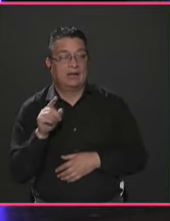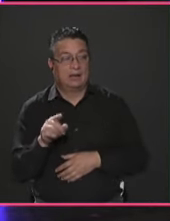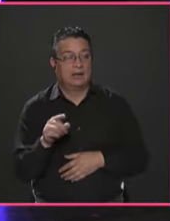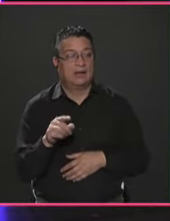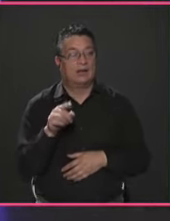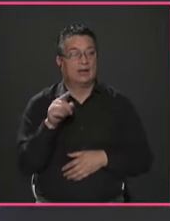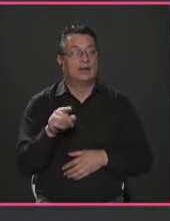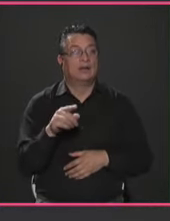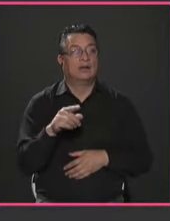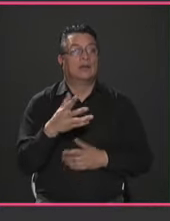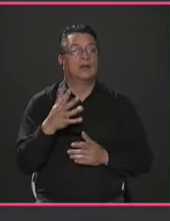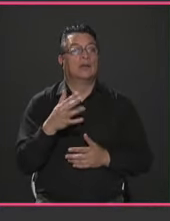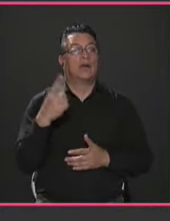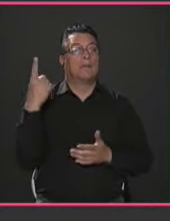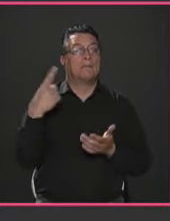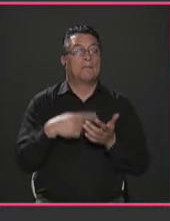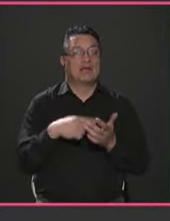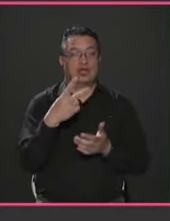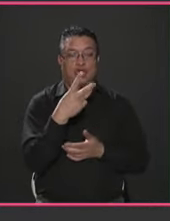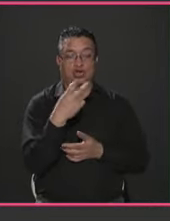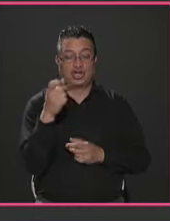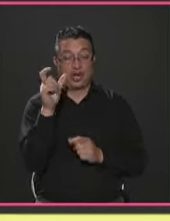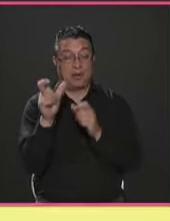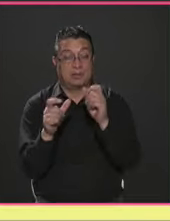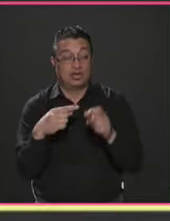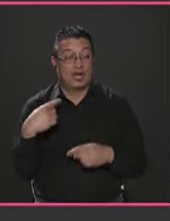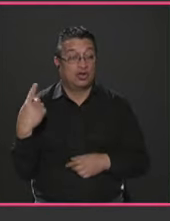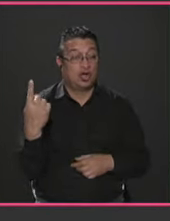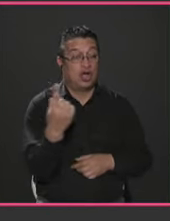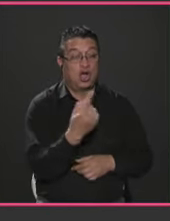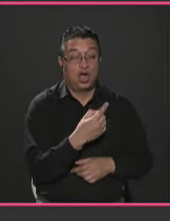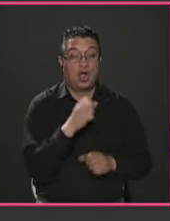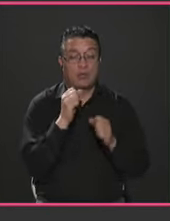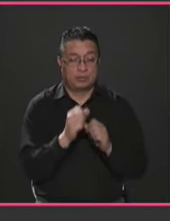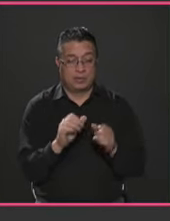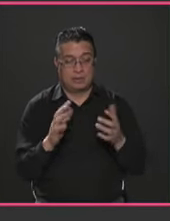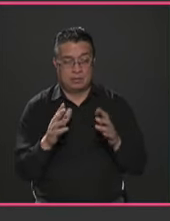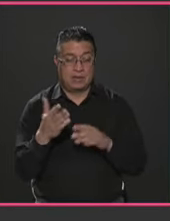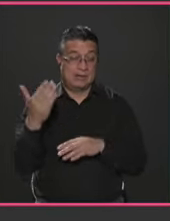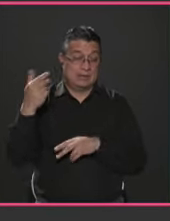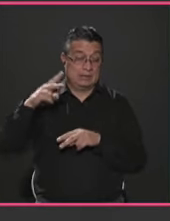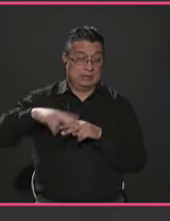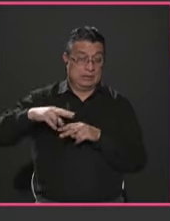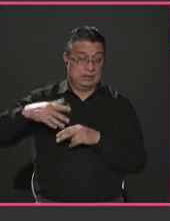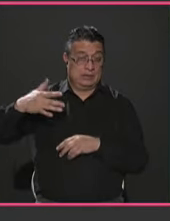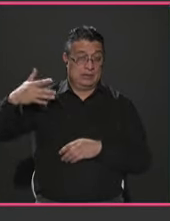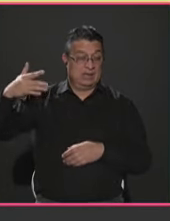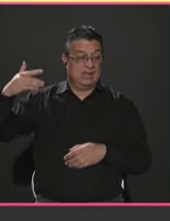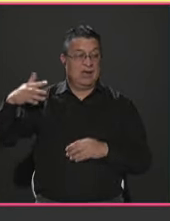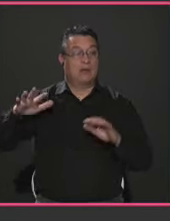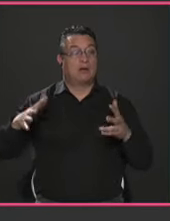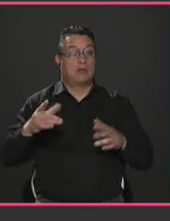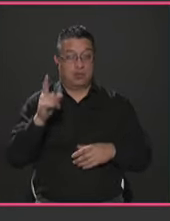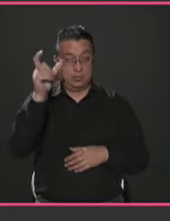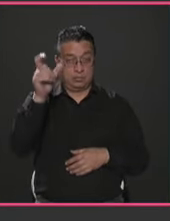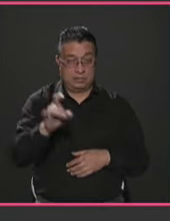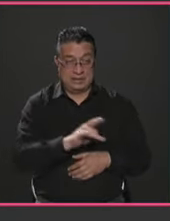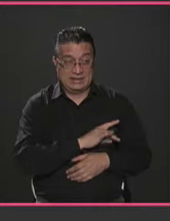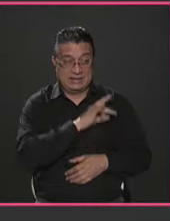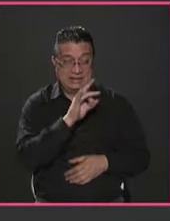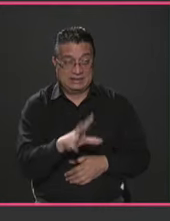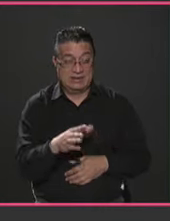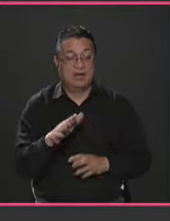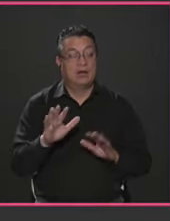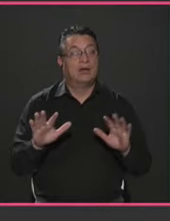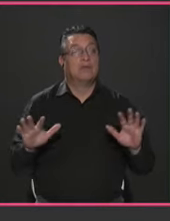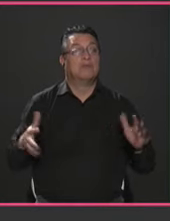es alrededor de 1200 individuos chilenos En donde podemos deducir que la ancestría eh PR medio de un individuo chileno